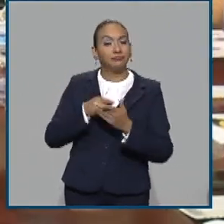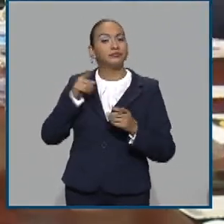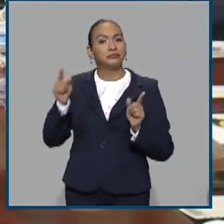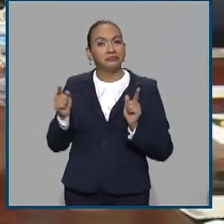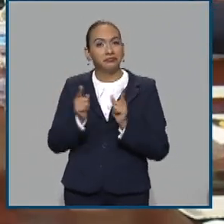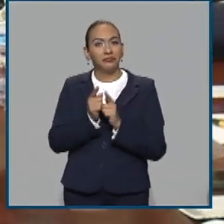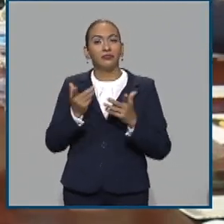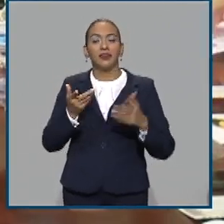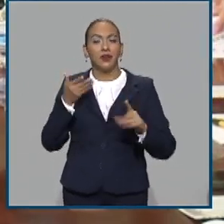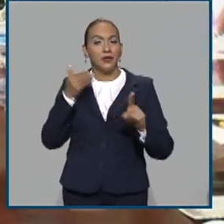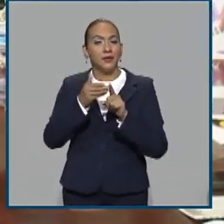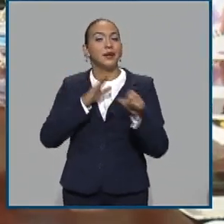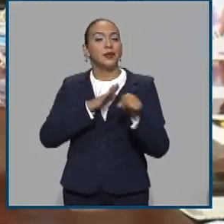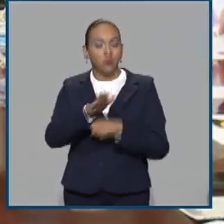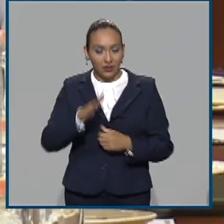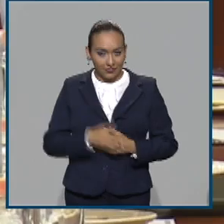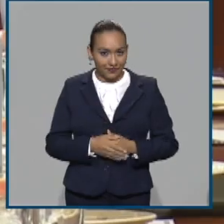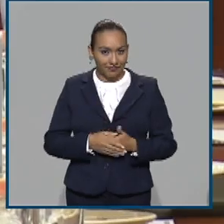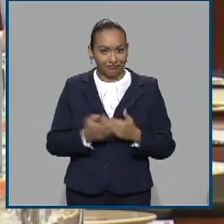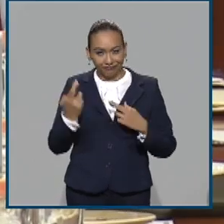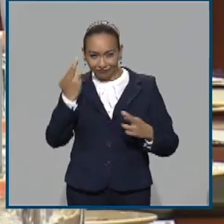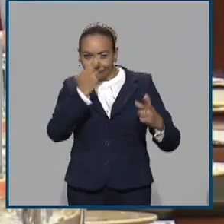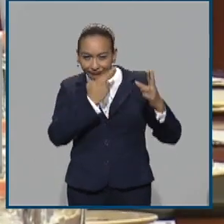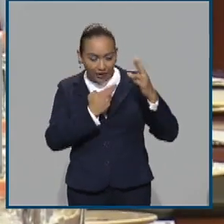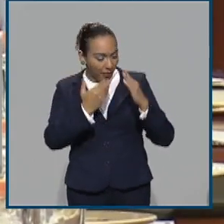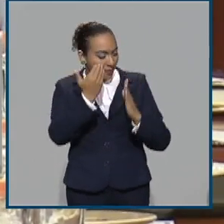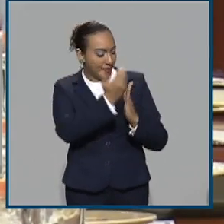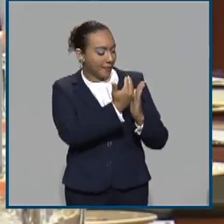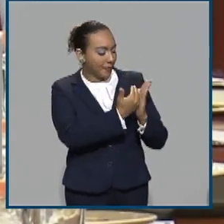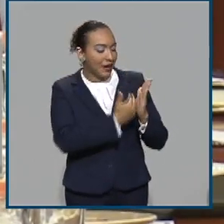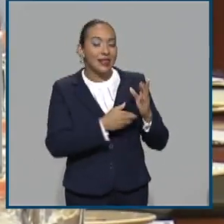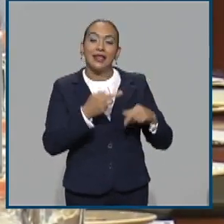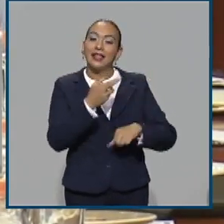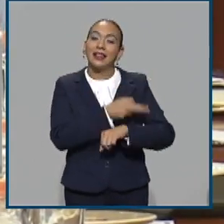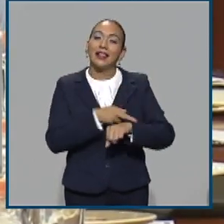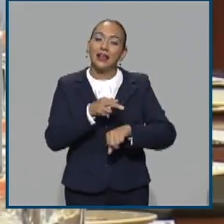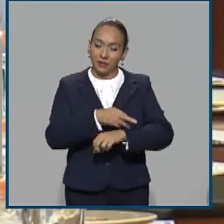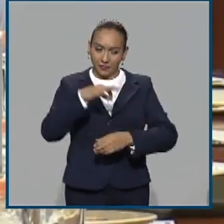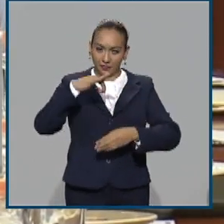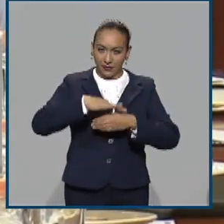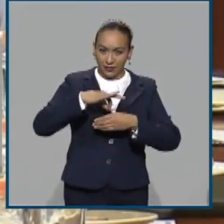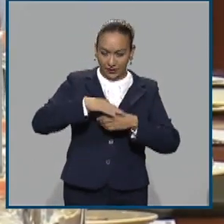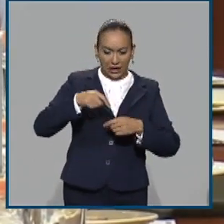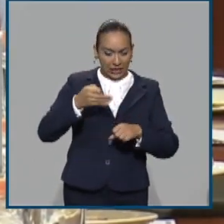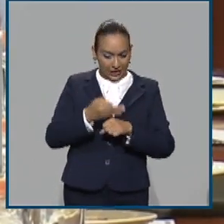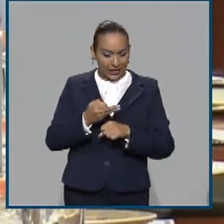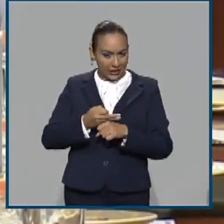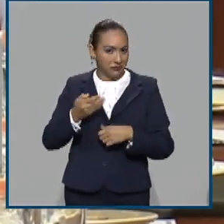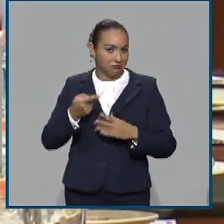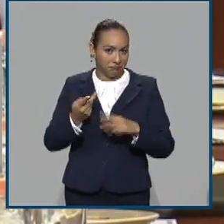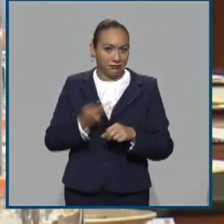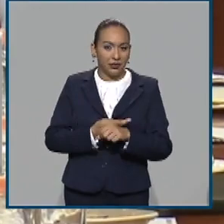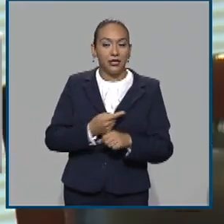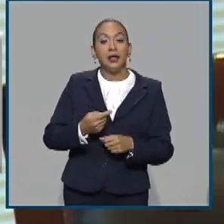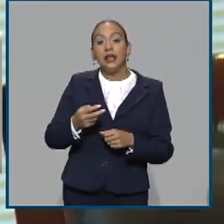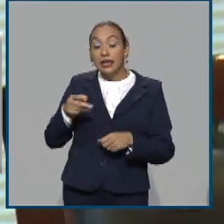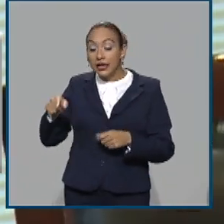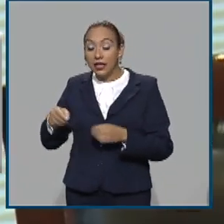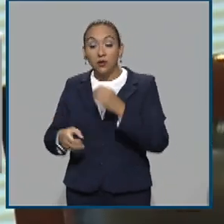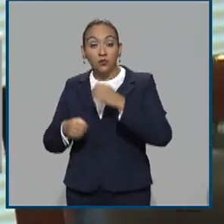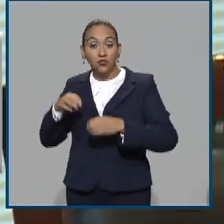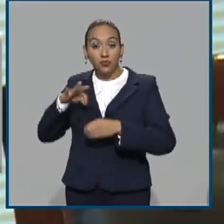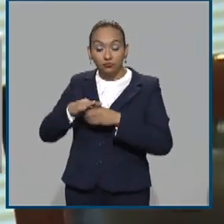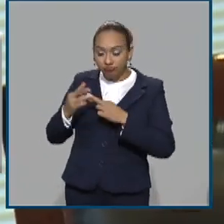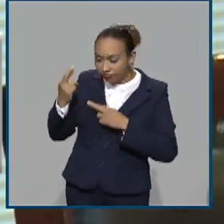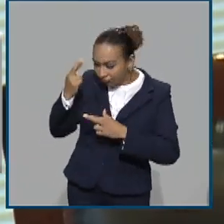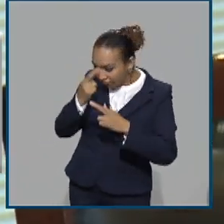encuentro tuvo como objetivo llevar a cabo un análisis detallado del proceso electoral en curso bajo la perspectiva del Tribunal Electoral.